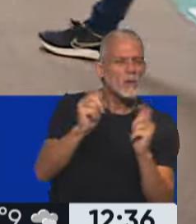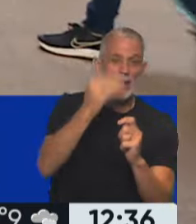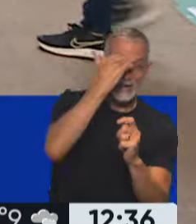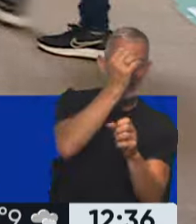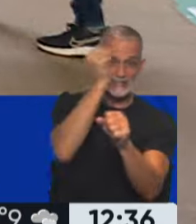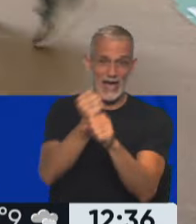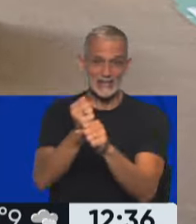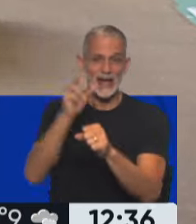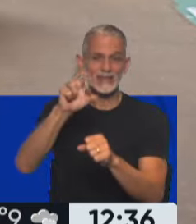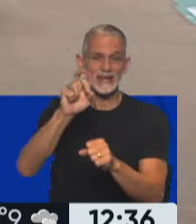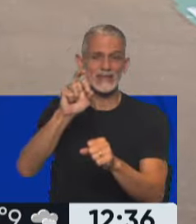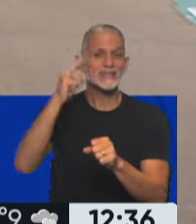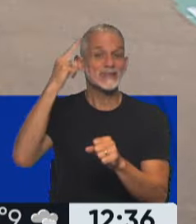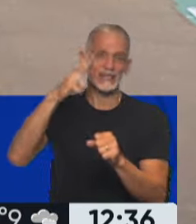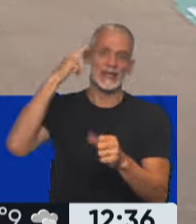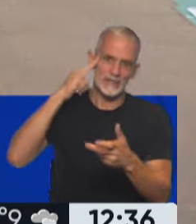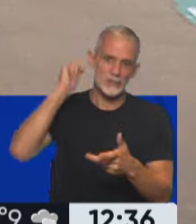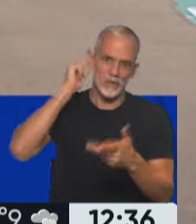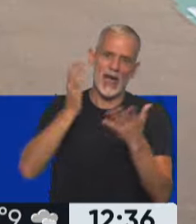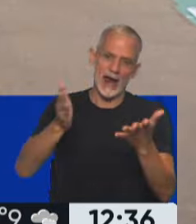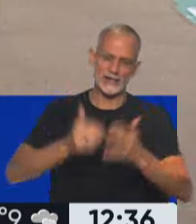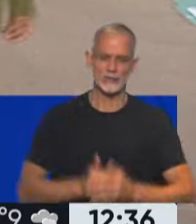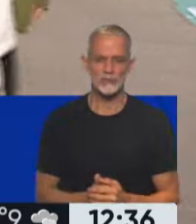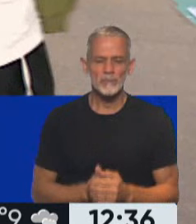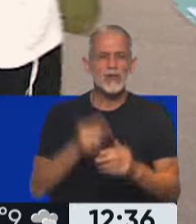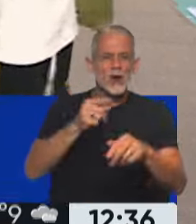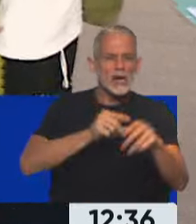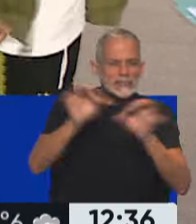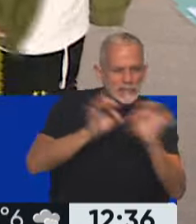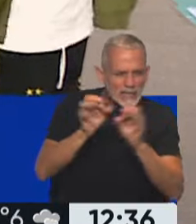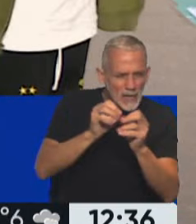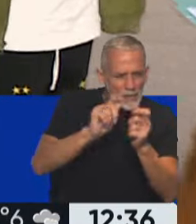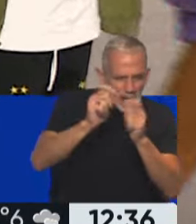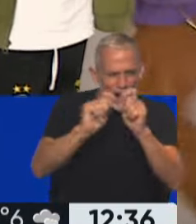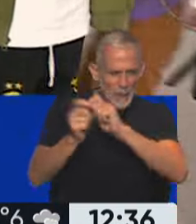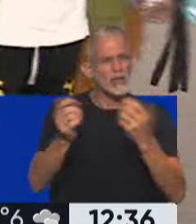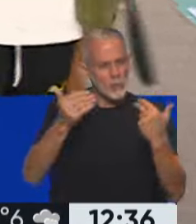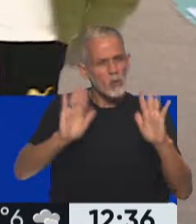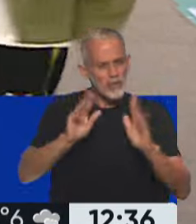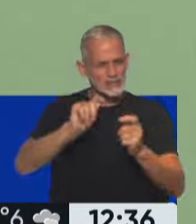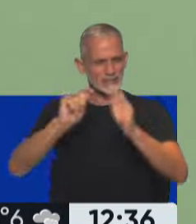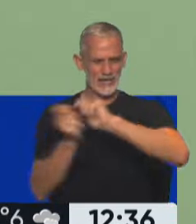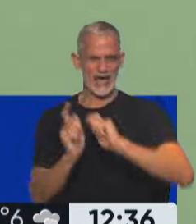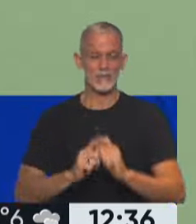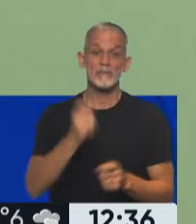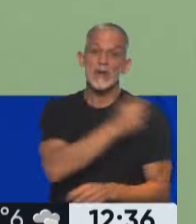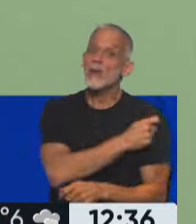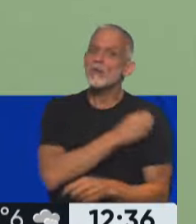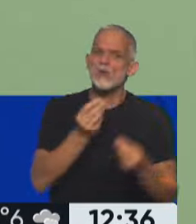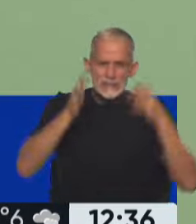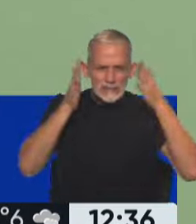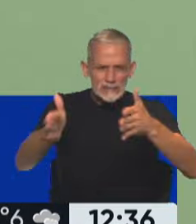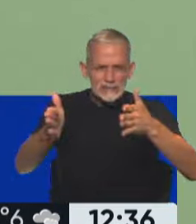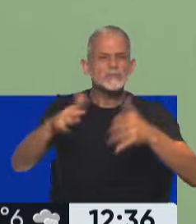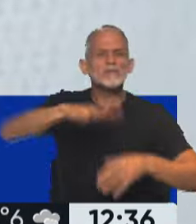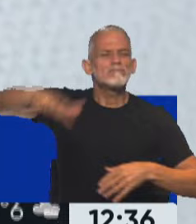15 a 39 años, pero va a ser una estrategia dinámica, focalizada y progresiva. La vacunación será focalizada en las